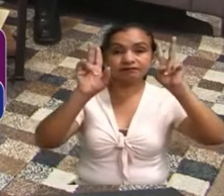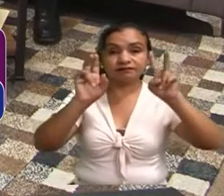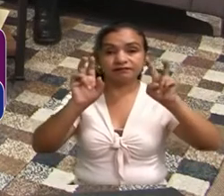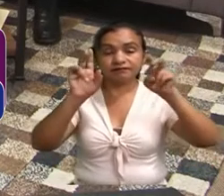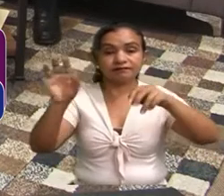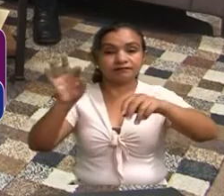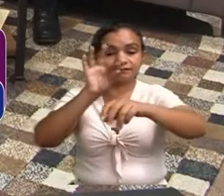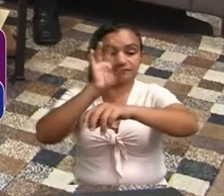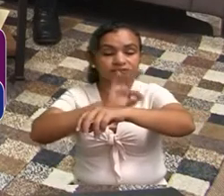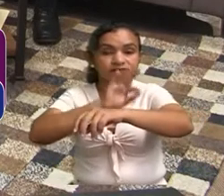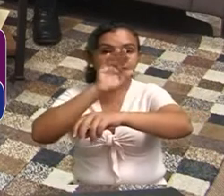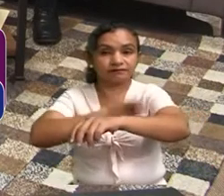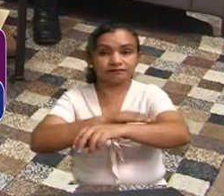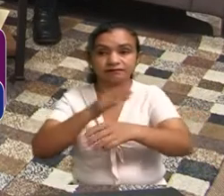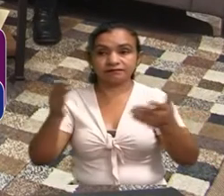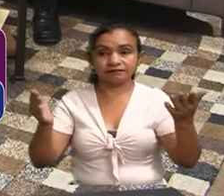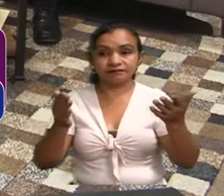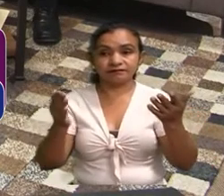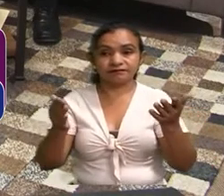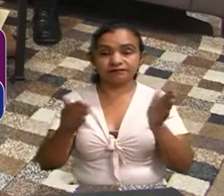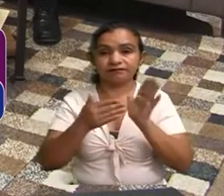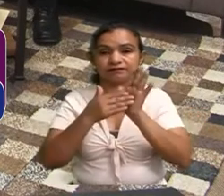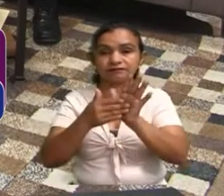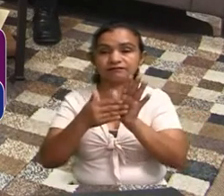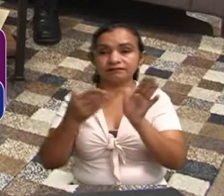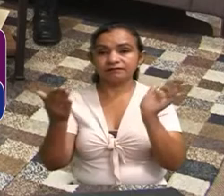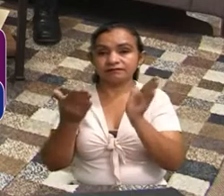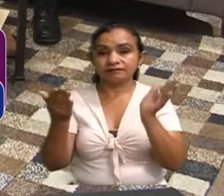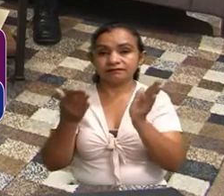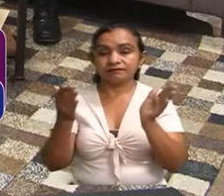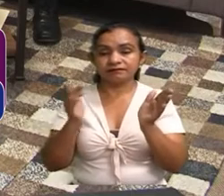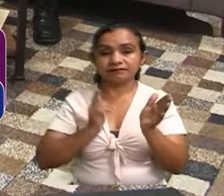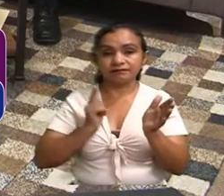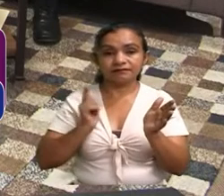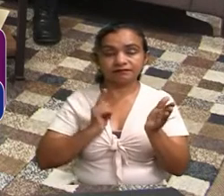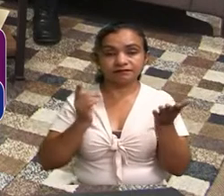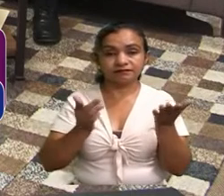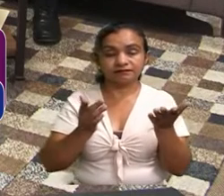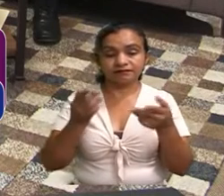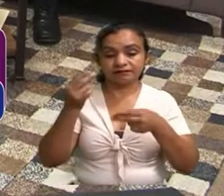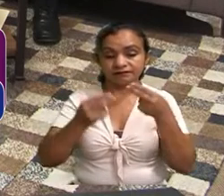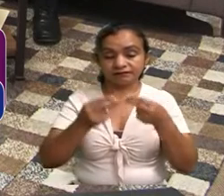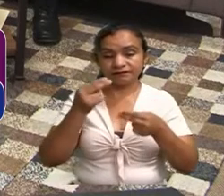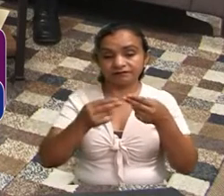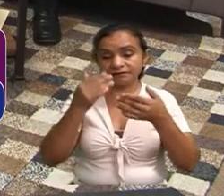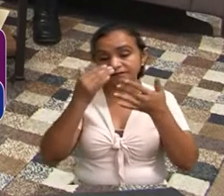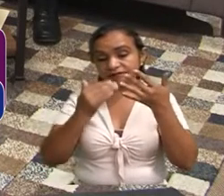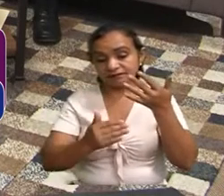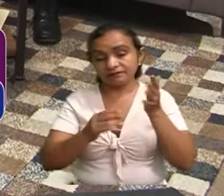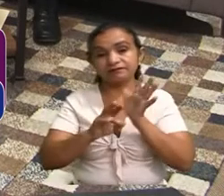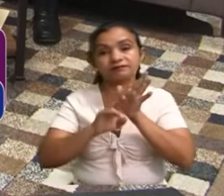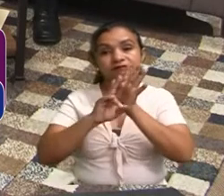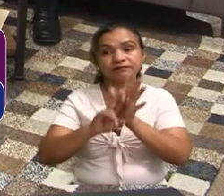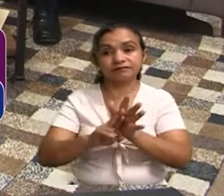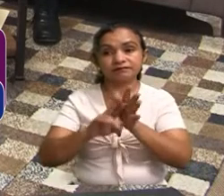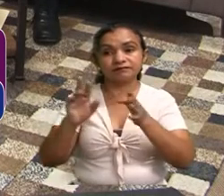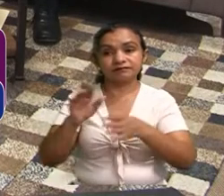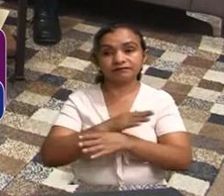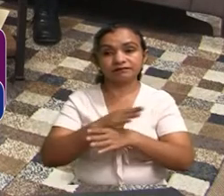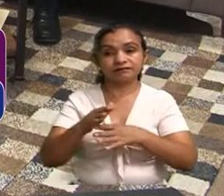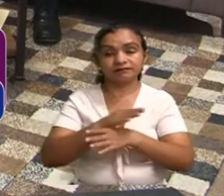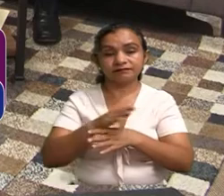dengue, eso es una muestra clara de cómo nosotros tenemos indicadores o resultados distinto a